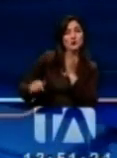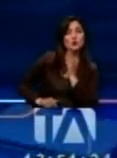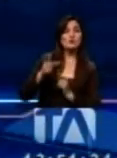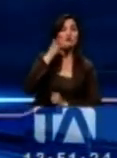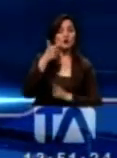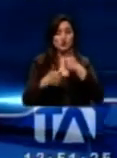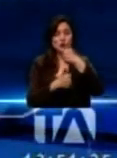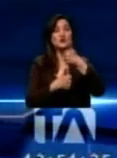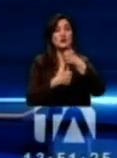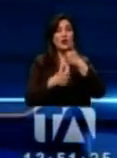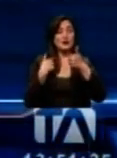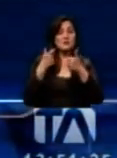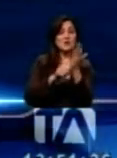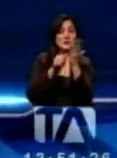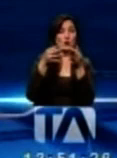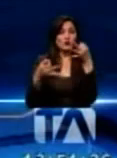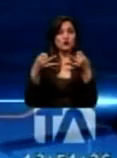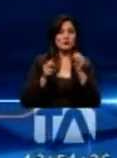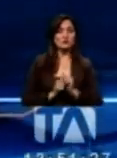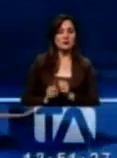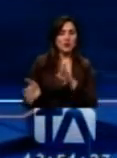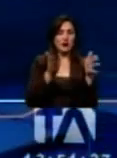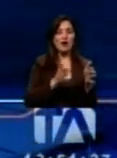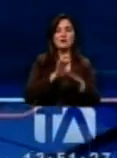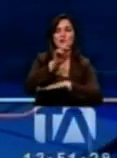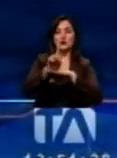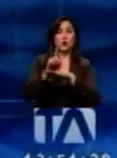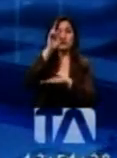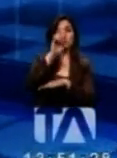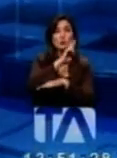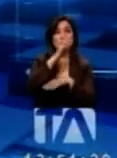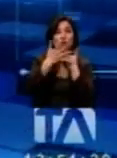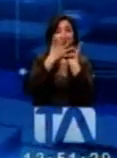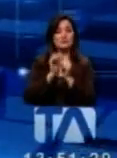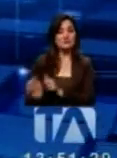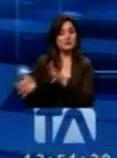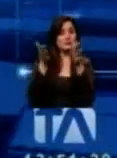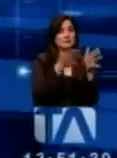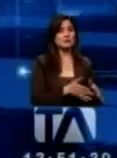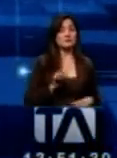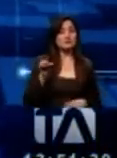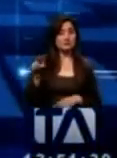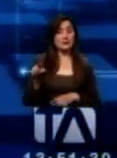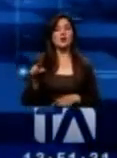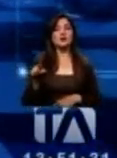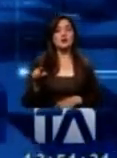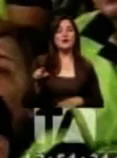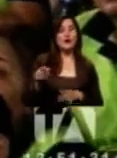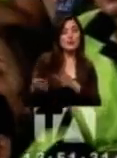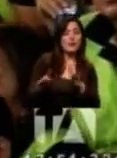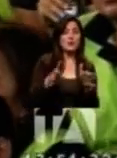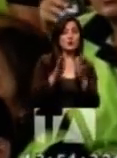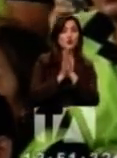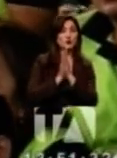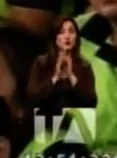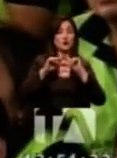Subsecretaría de Litoral del Ministerio de Justicia. Fue directora del Centro de Rehabilitación La Roca. Ruth Zeni Pinargote, su sala de admisión dio trámite al pedido